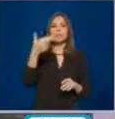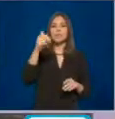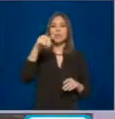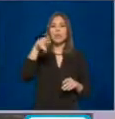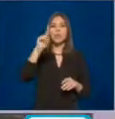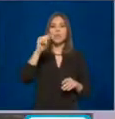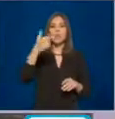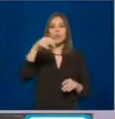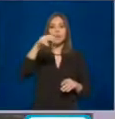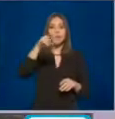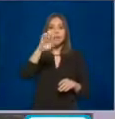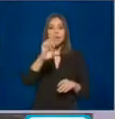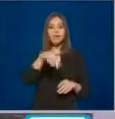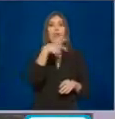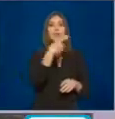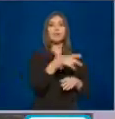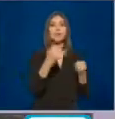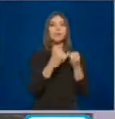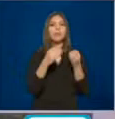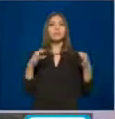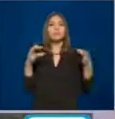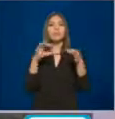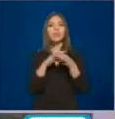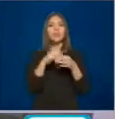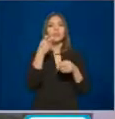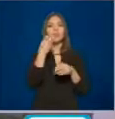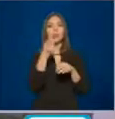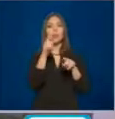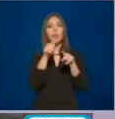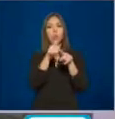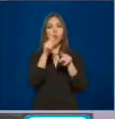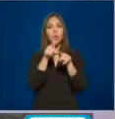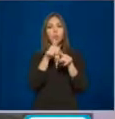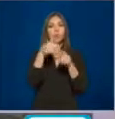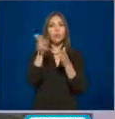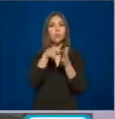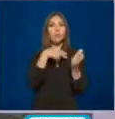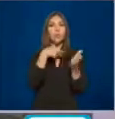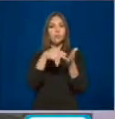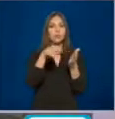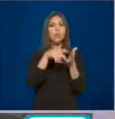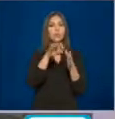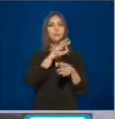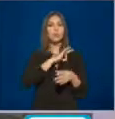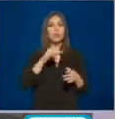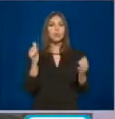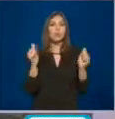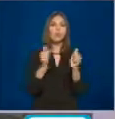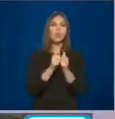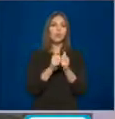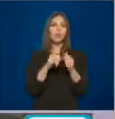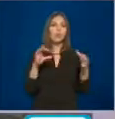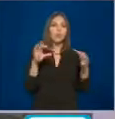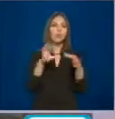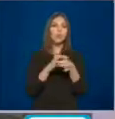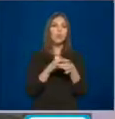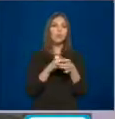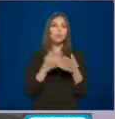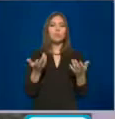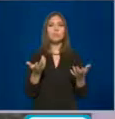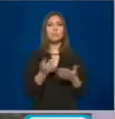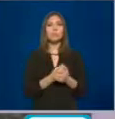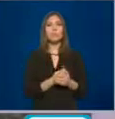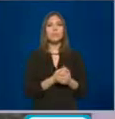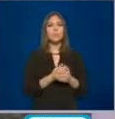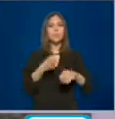para complementar el tema de accesorios, yo recomiendo que estos tonos rubios los accesoricemos con joyería que